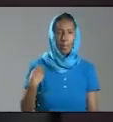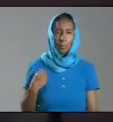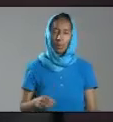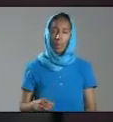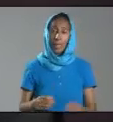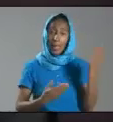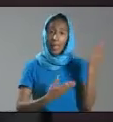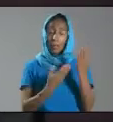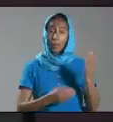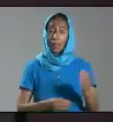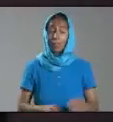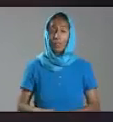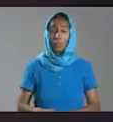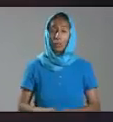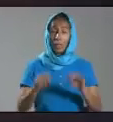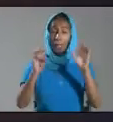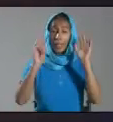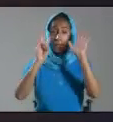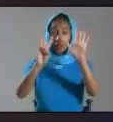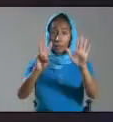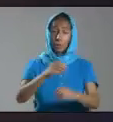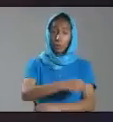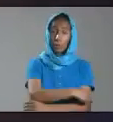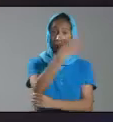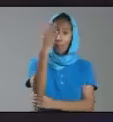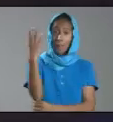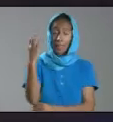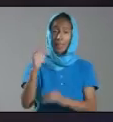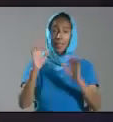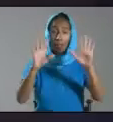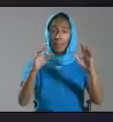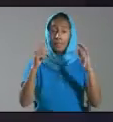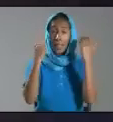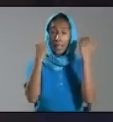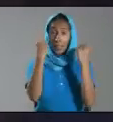Yo quisiera saber si hubiera alguien que quisiera entregarle su vida al Señor Jesús.